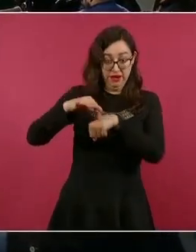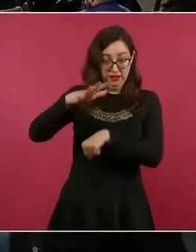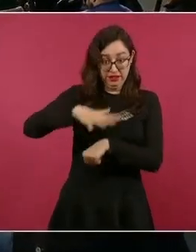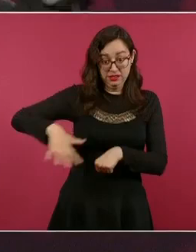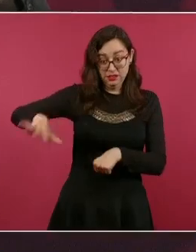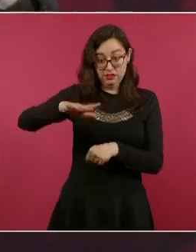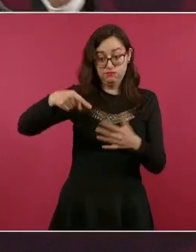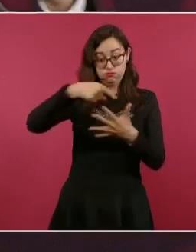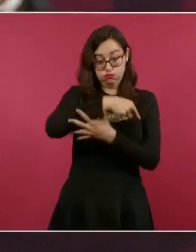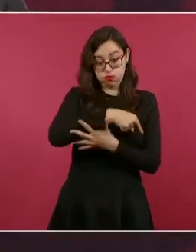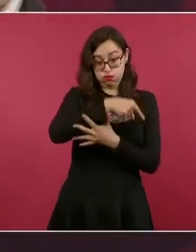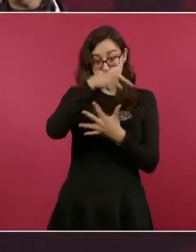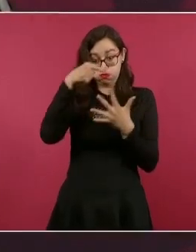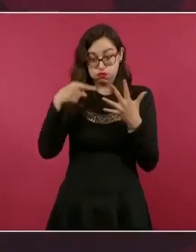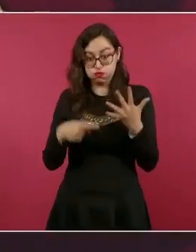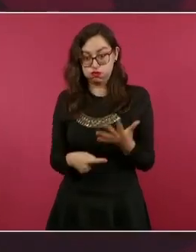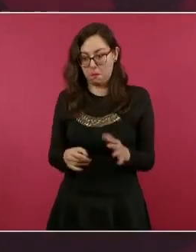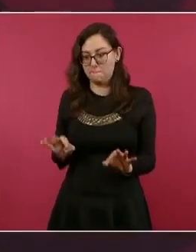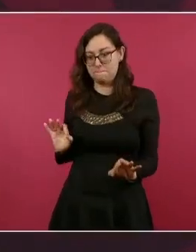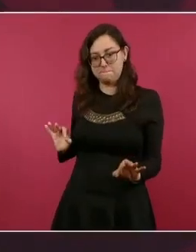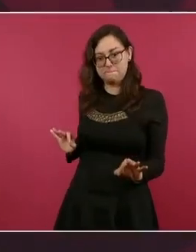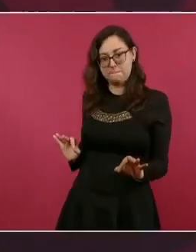tan